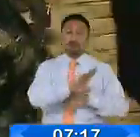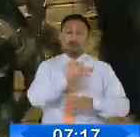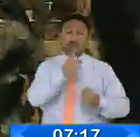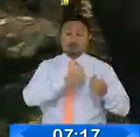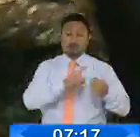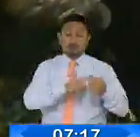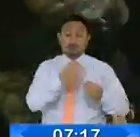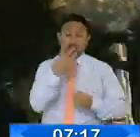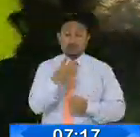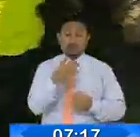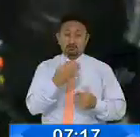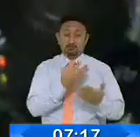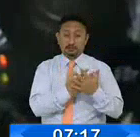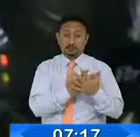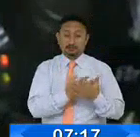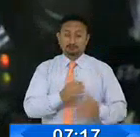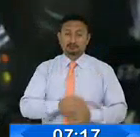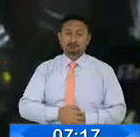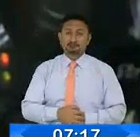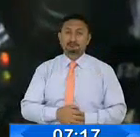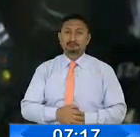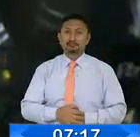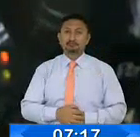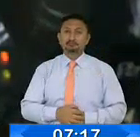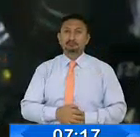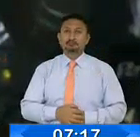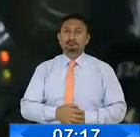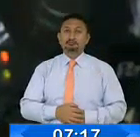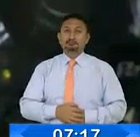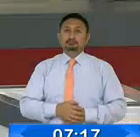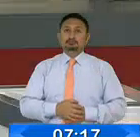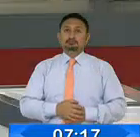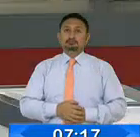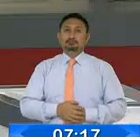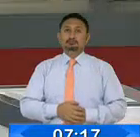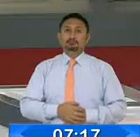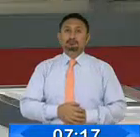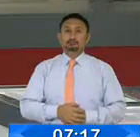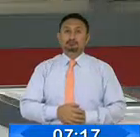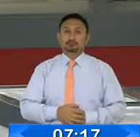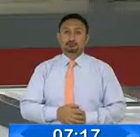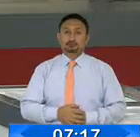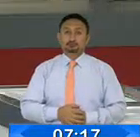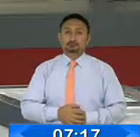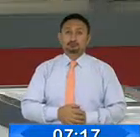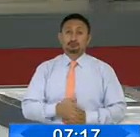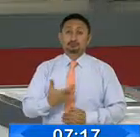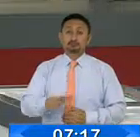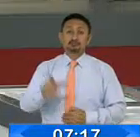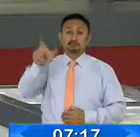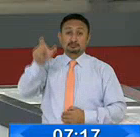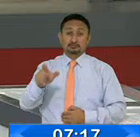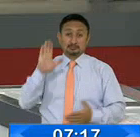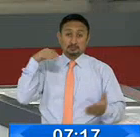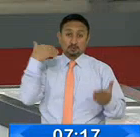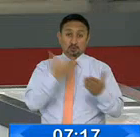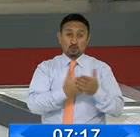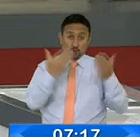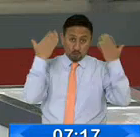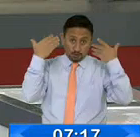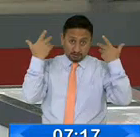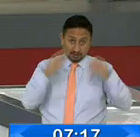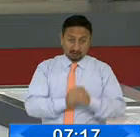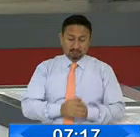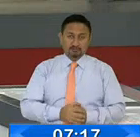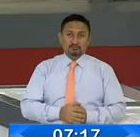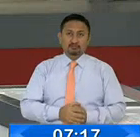cárcel 4 de Quito, informó Iván Casamen. Y una vez que llegó a Guayaquil, el presunto autor de la muerte de Efraín